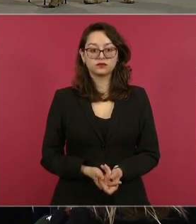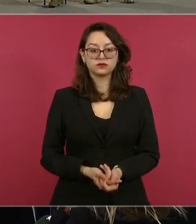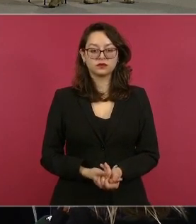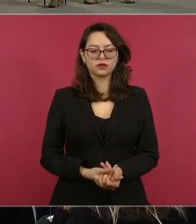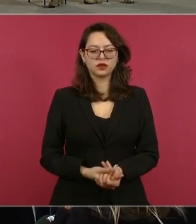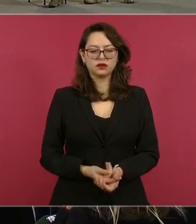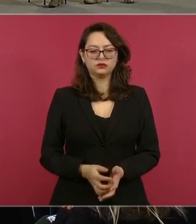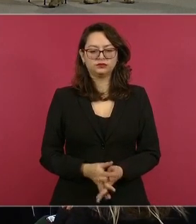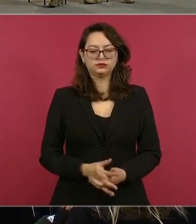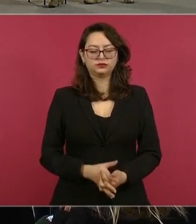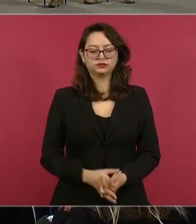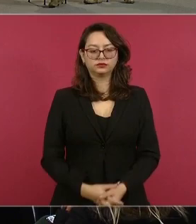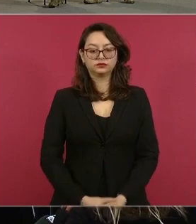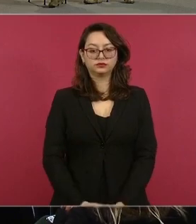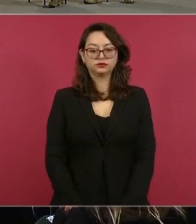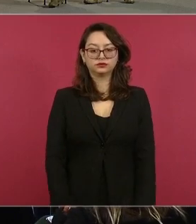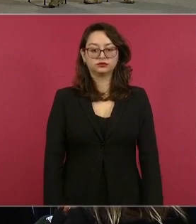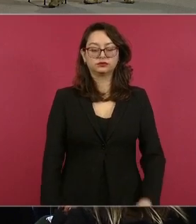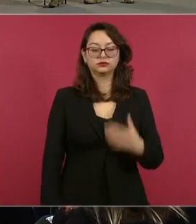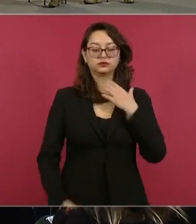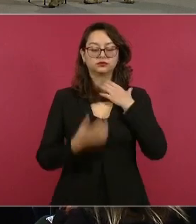¿Es esta? No.